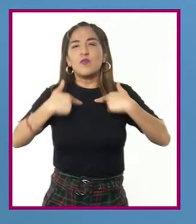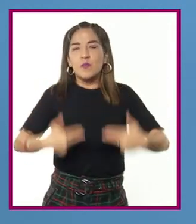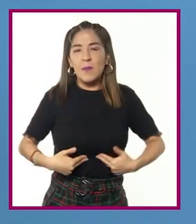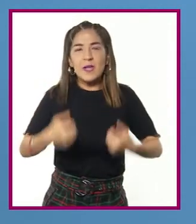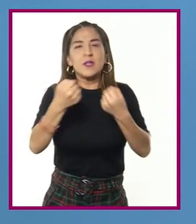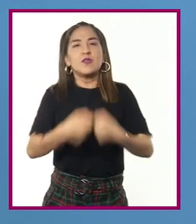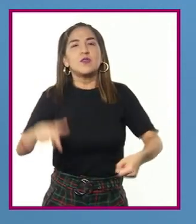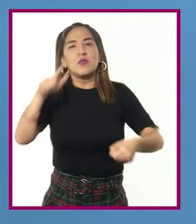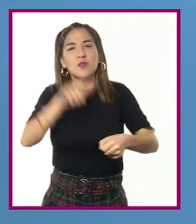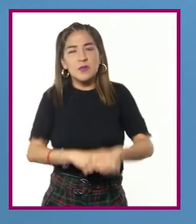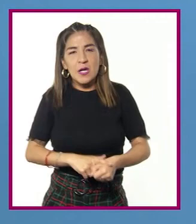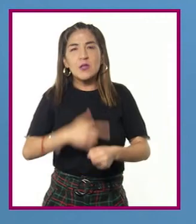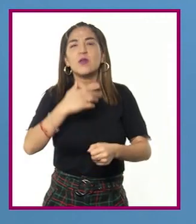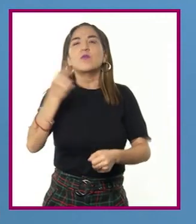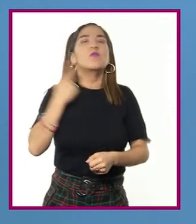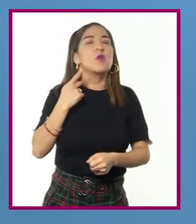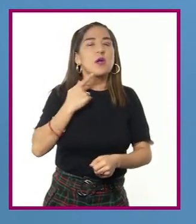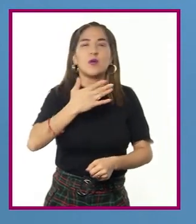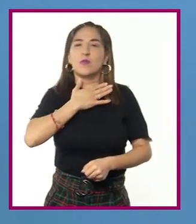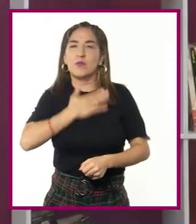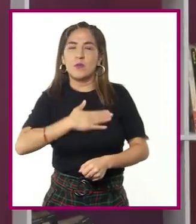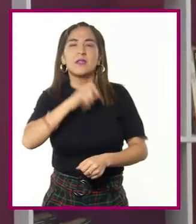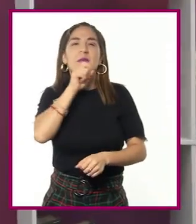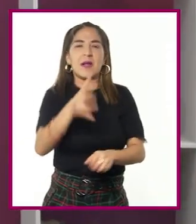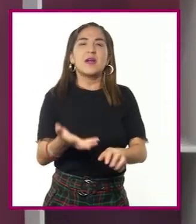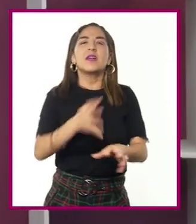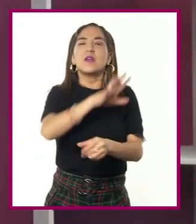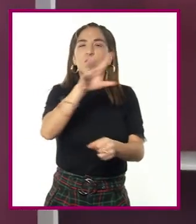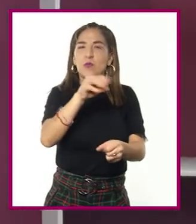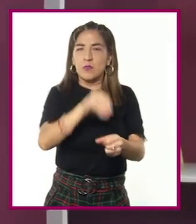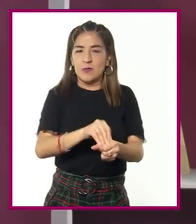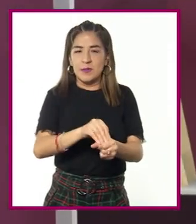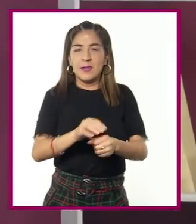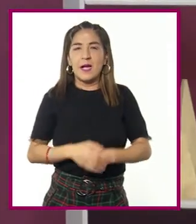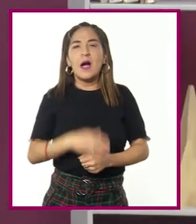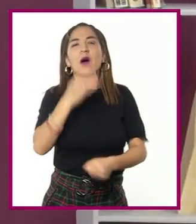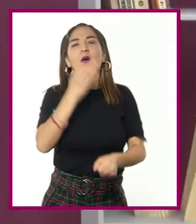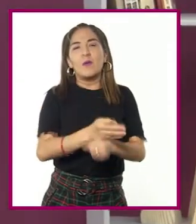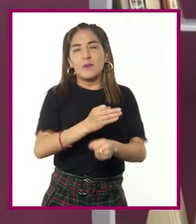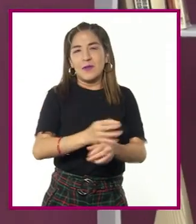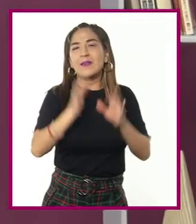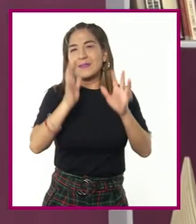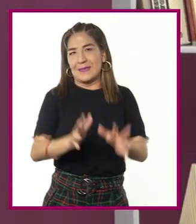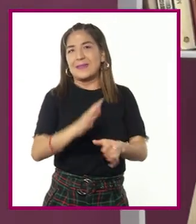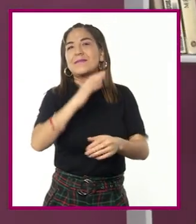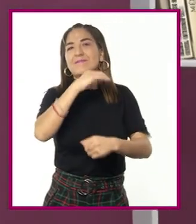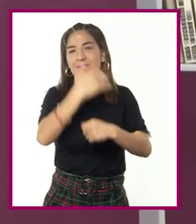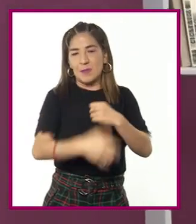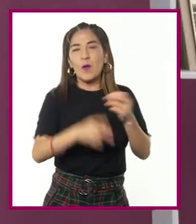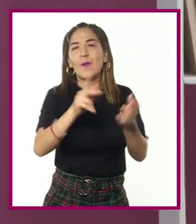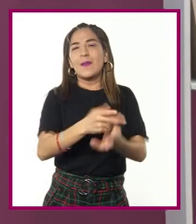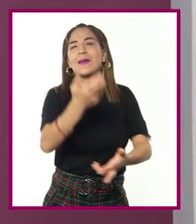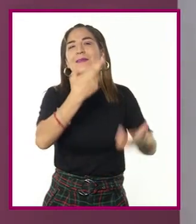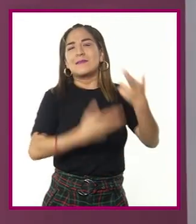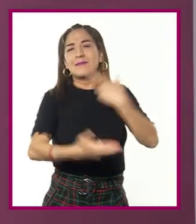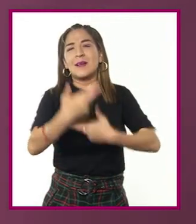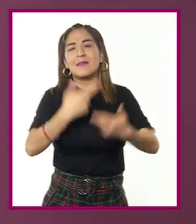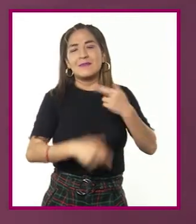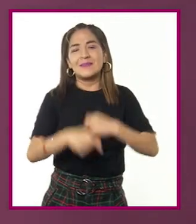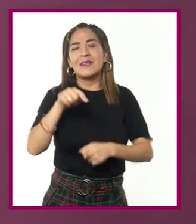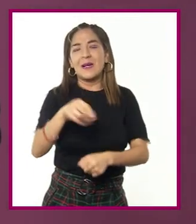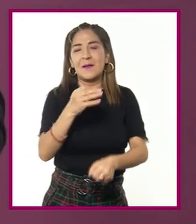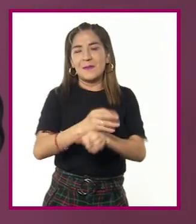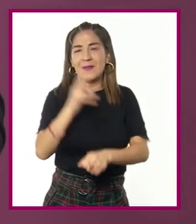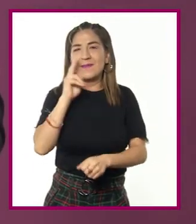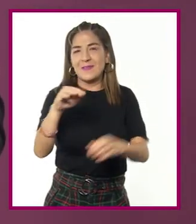y políticas justas e incluyentes. Estamos por terminar, así que haremos una recapitulación de lo